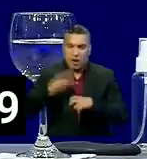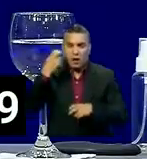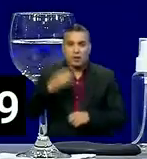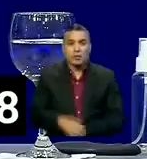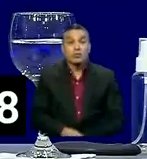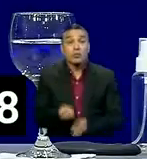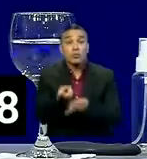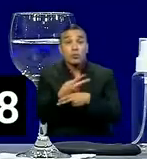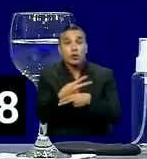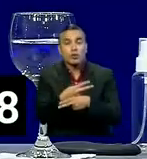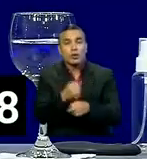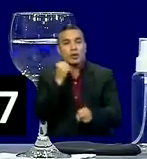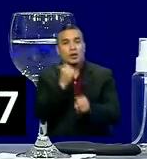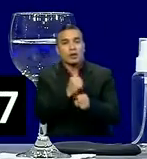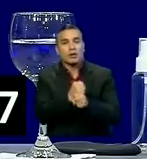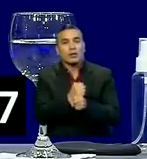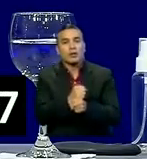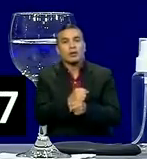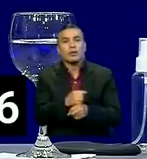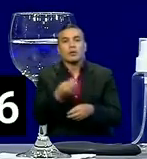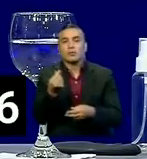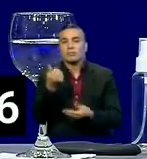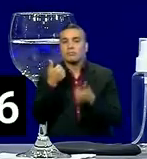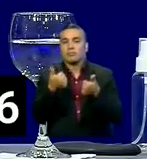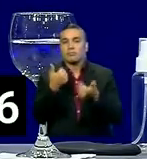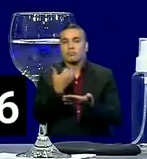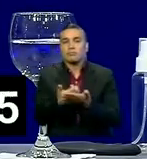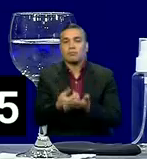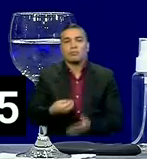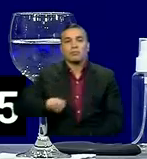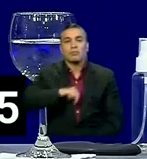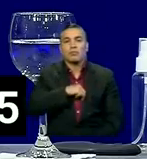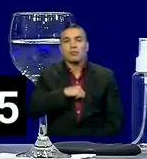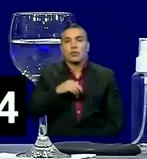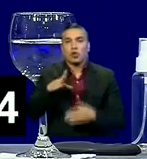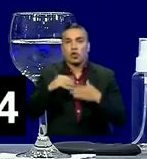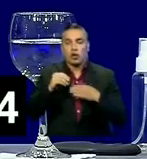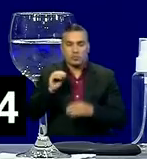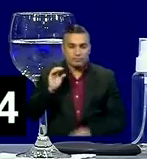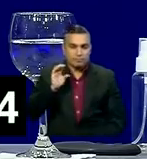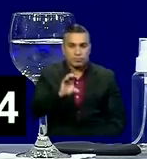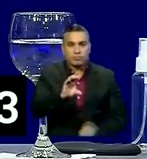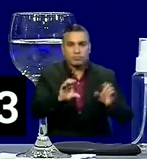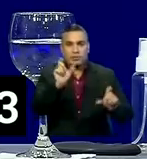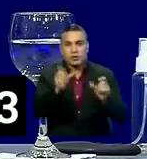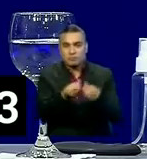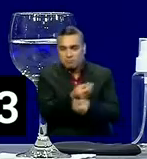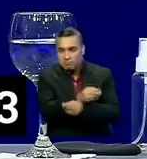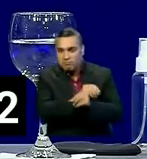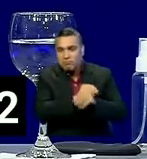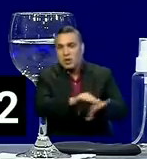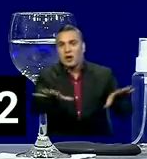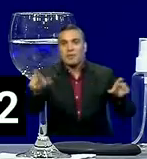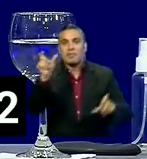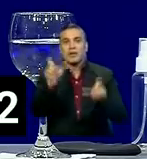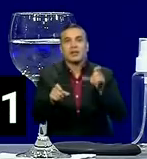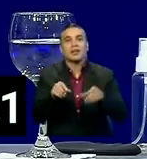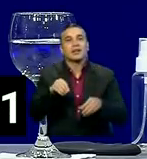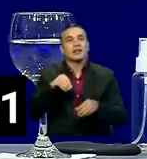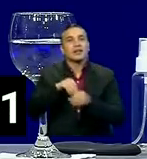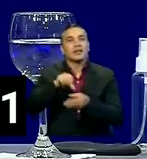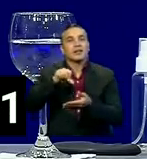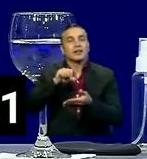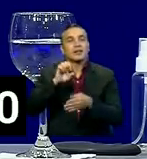Producción, trabajo, liquidez. Vamos a poner dólares en los bolsillos de las familias ecuatorianas para que la madre de